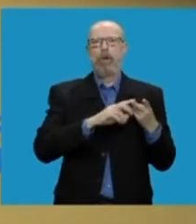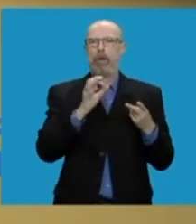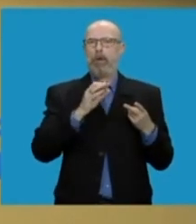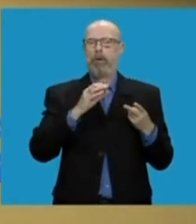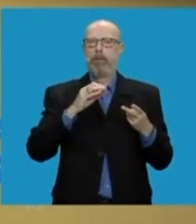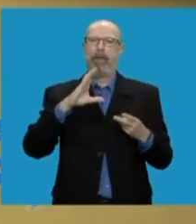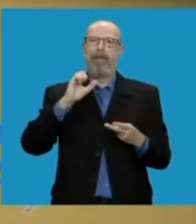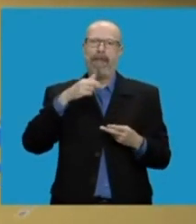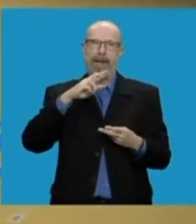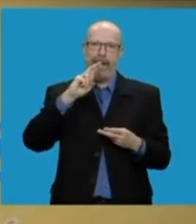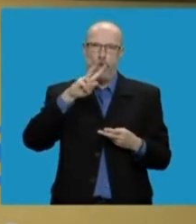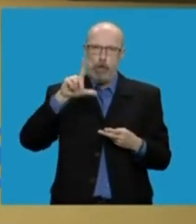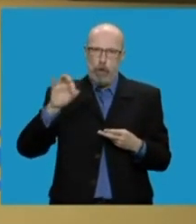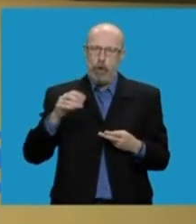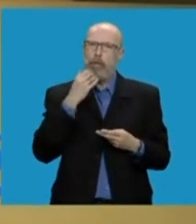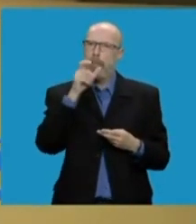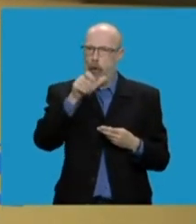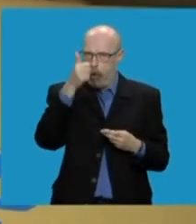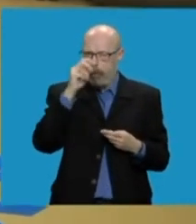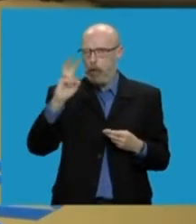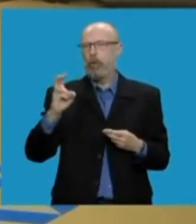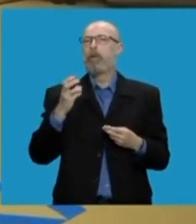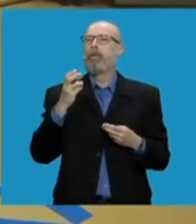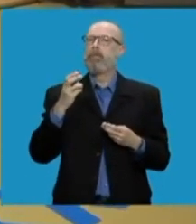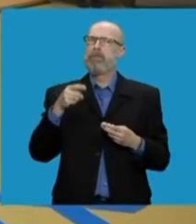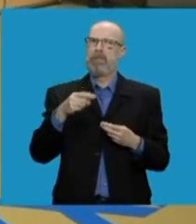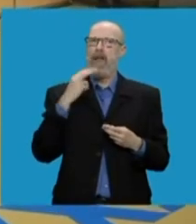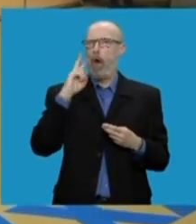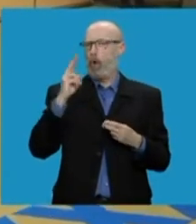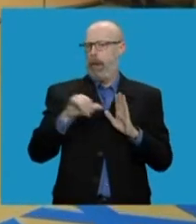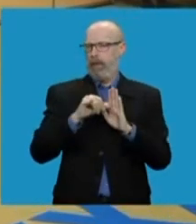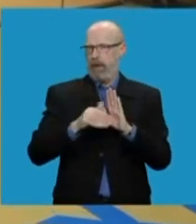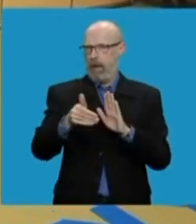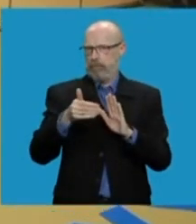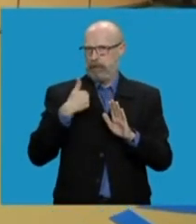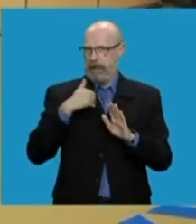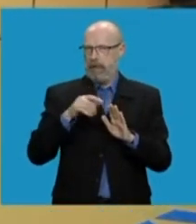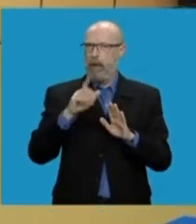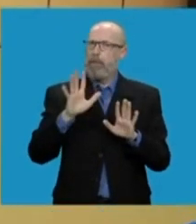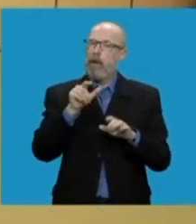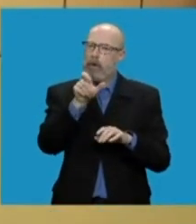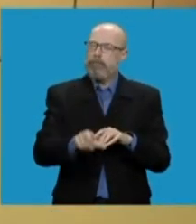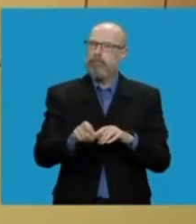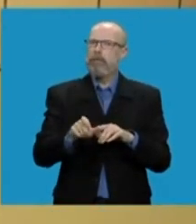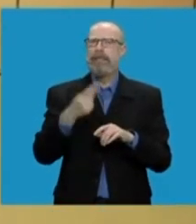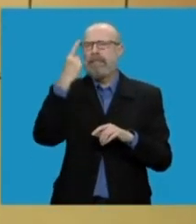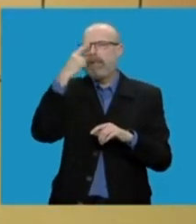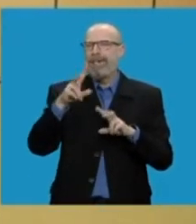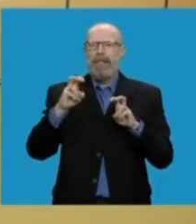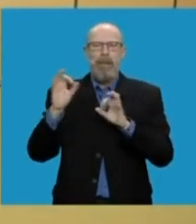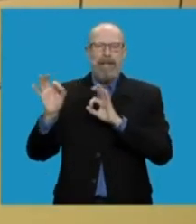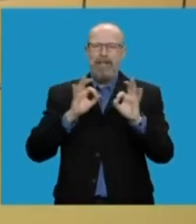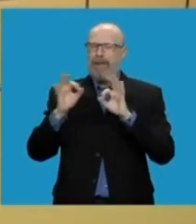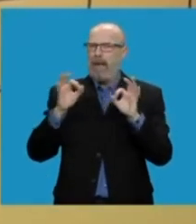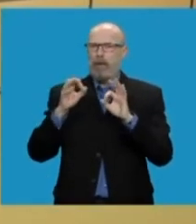Emilio Cerrillo, que era un hombre que estaba ya a punto de jubilarse, pero que es que sabía del teatro, yo creo que más